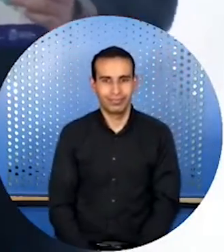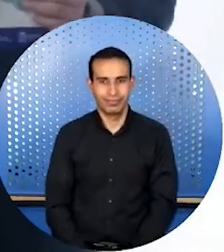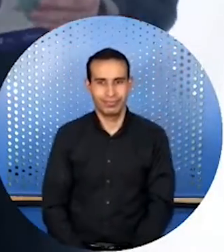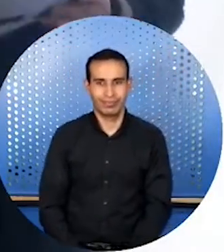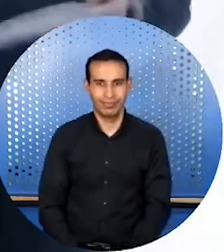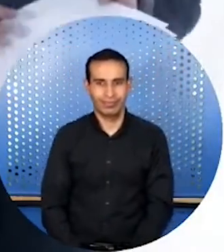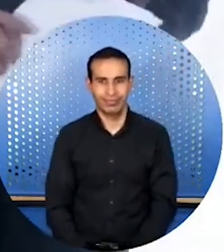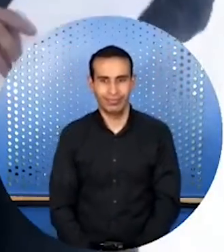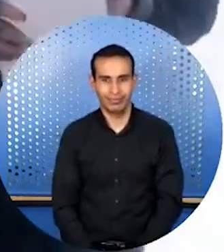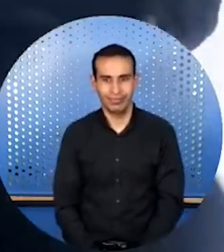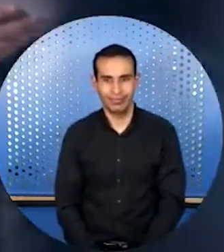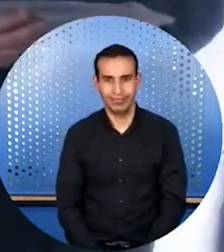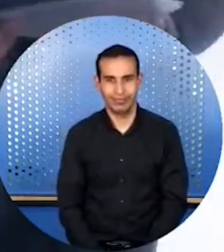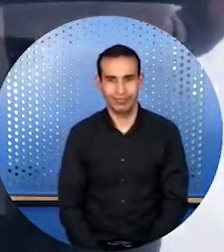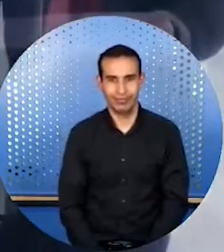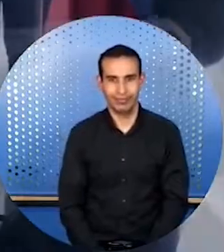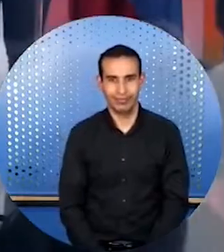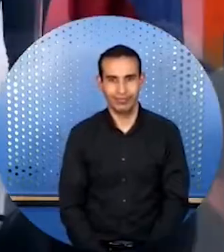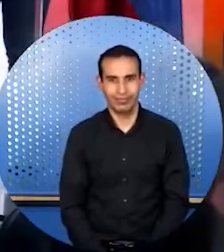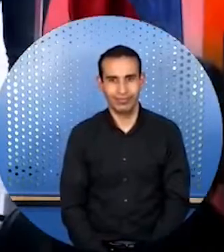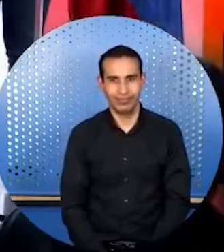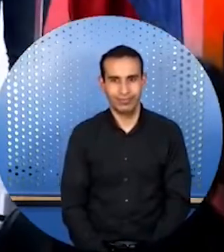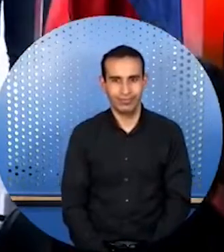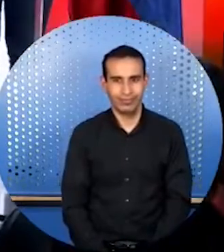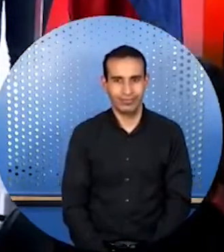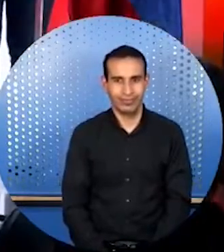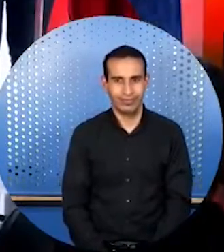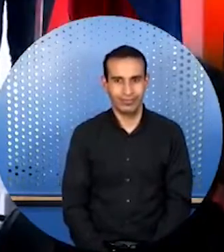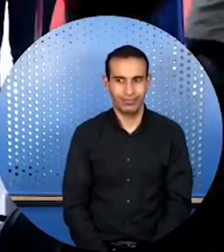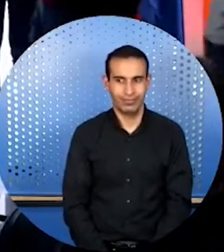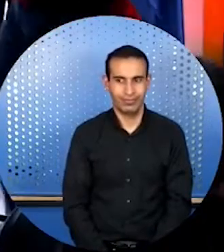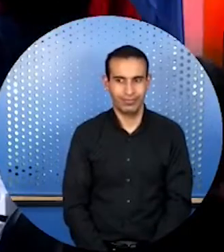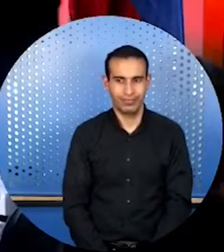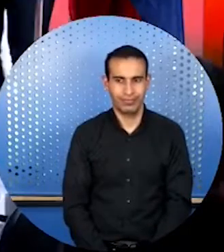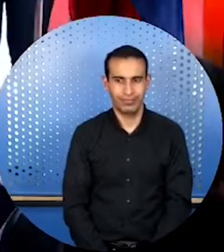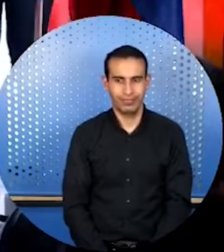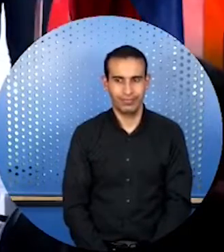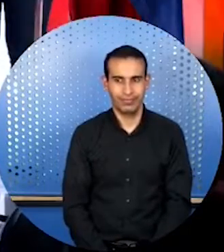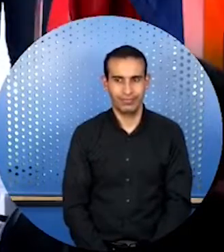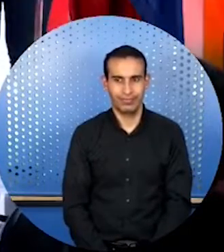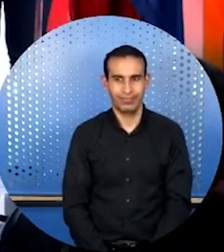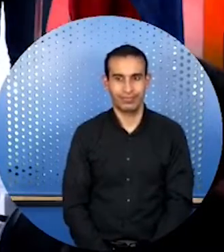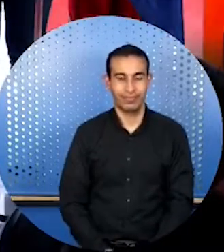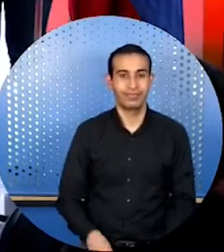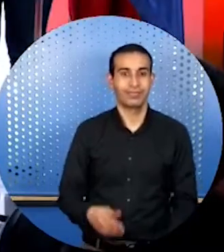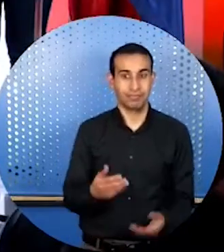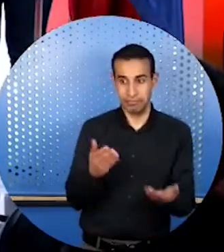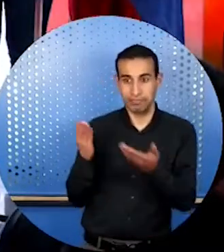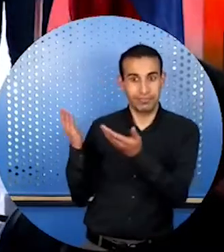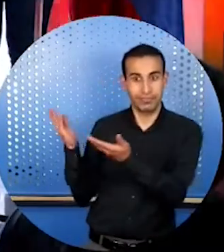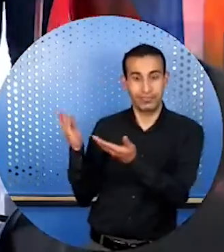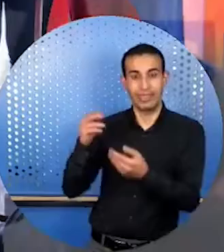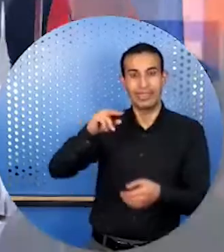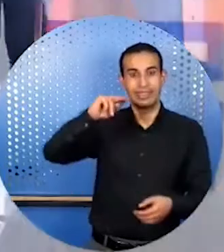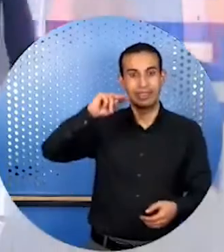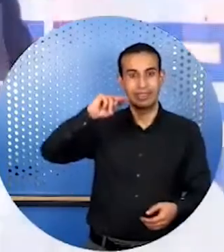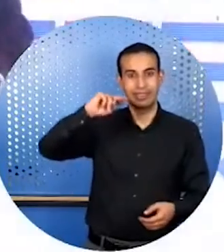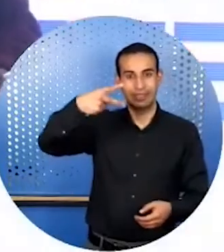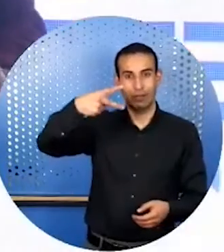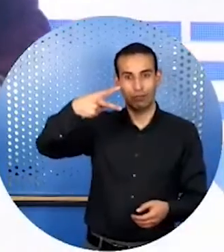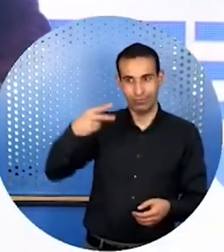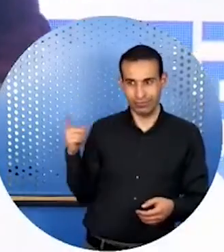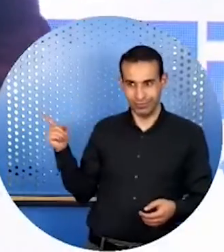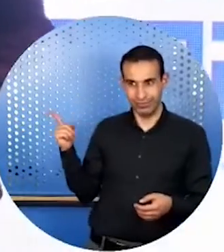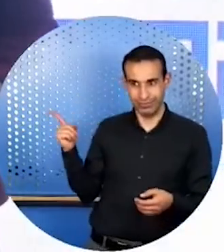Colombia? Del semillero de ciencia de datos del Politécnico Gran Colombiano. Y el segundo para la propuesta pronosticar la demanda del